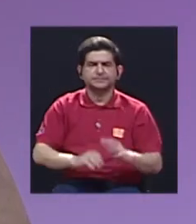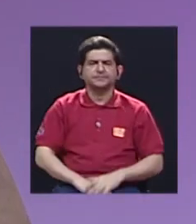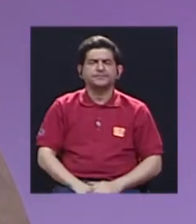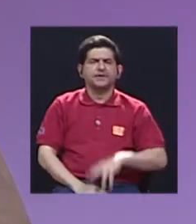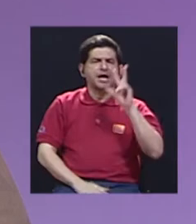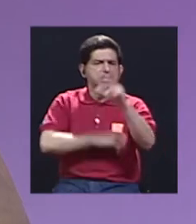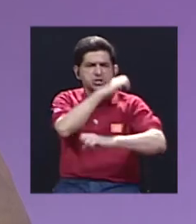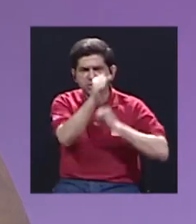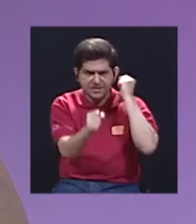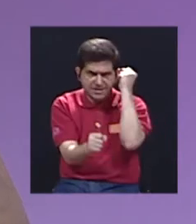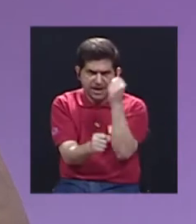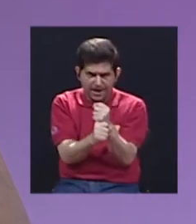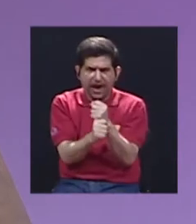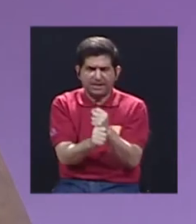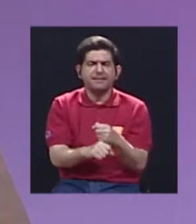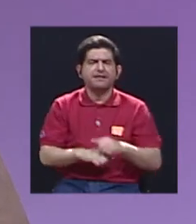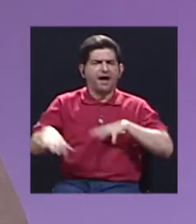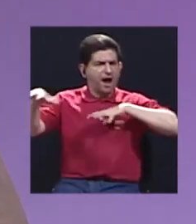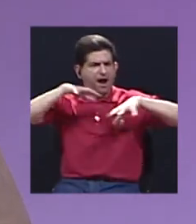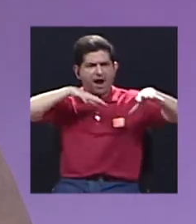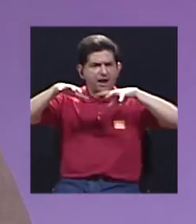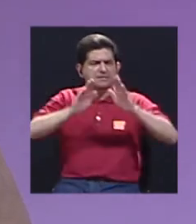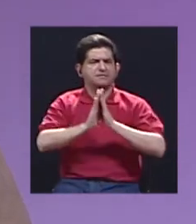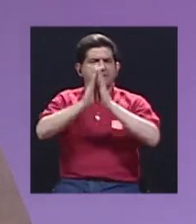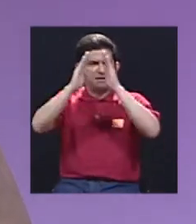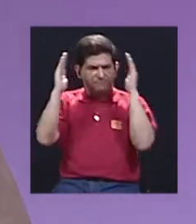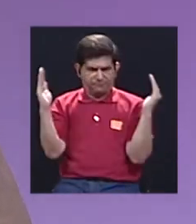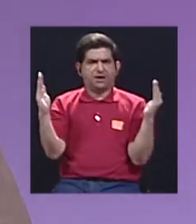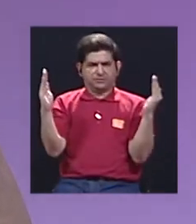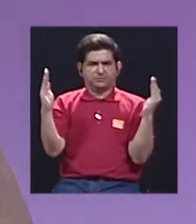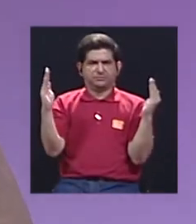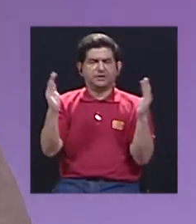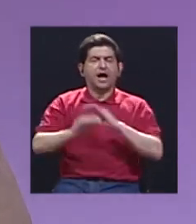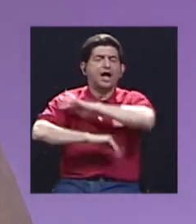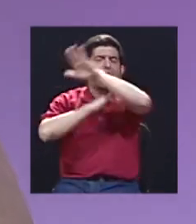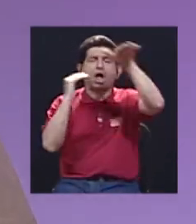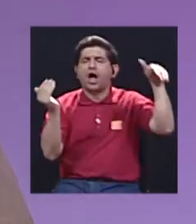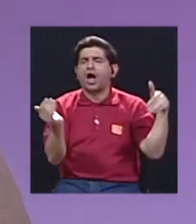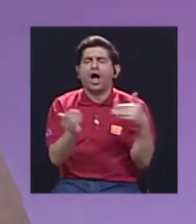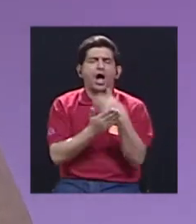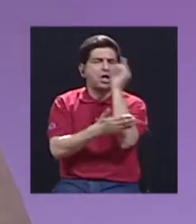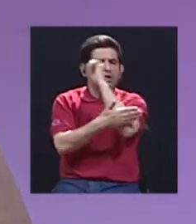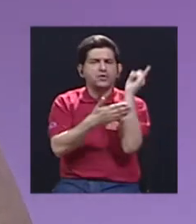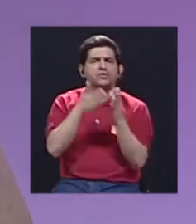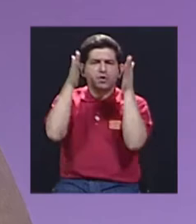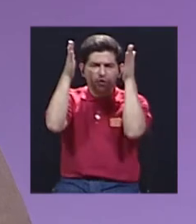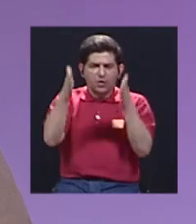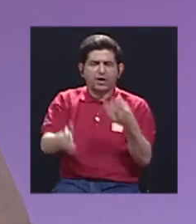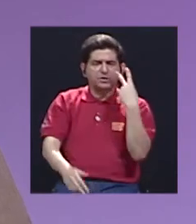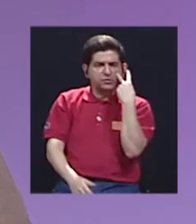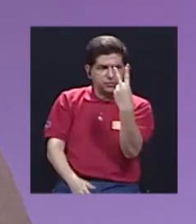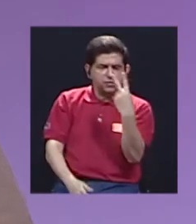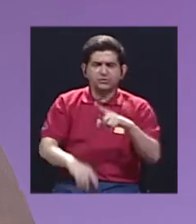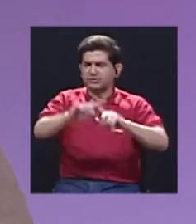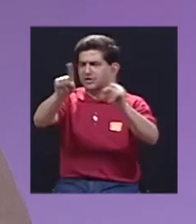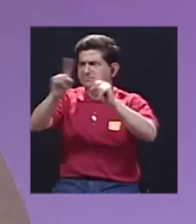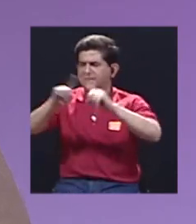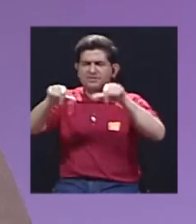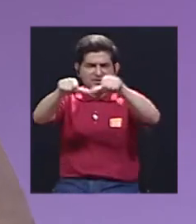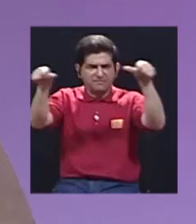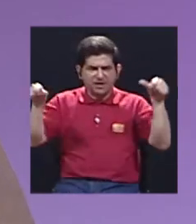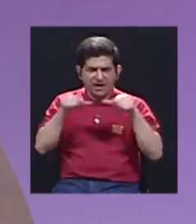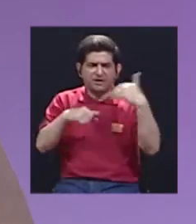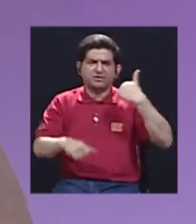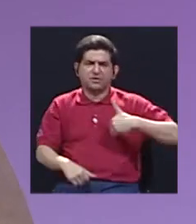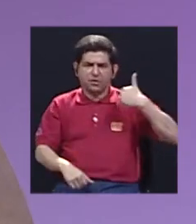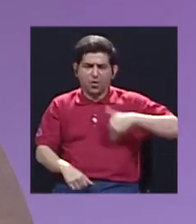La Trienal es un evento abierto a todo artista visual multidisciplinar, hombres